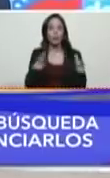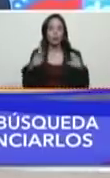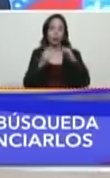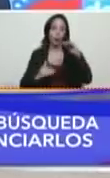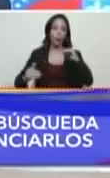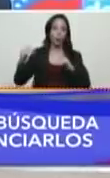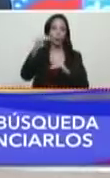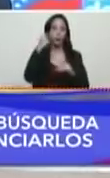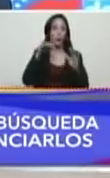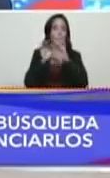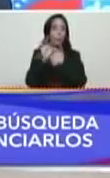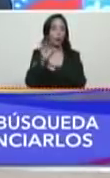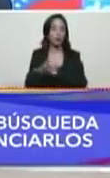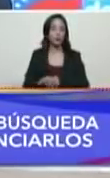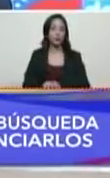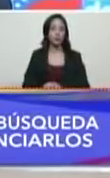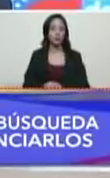del país.